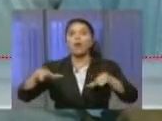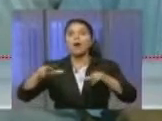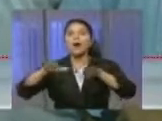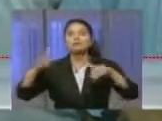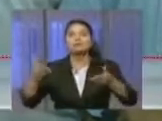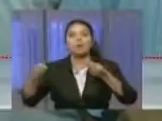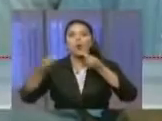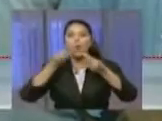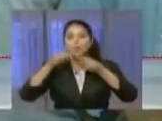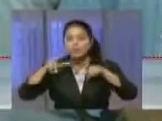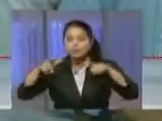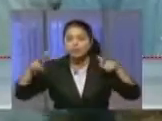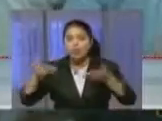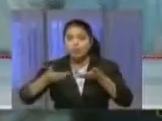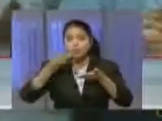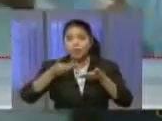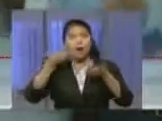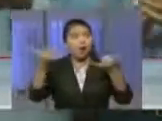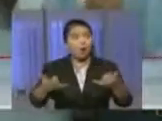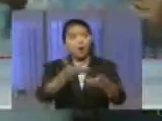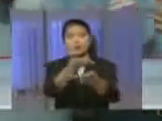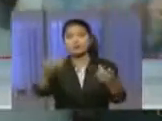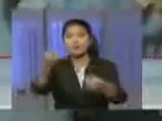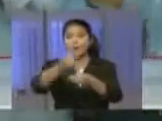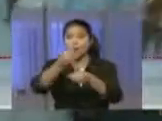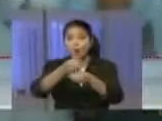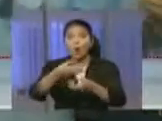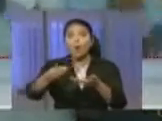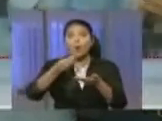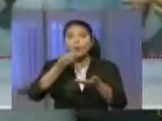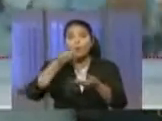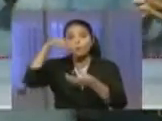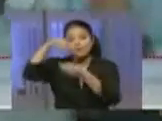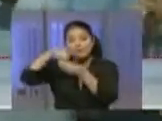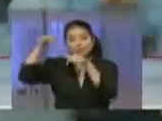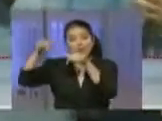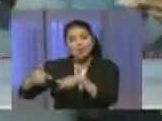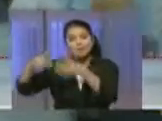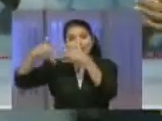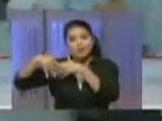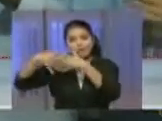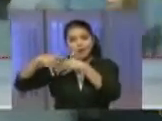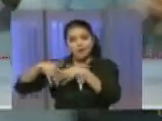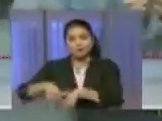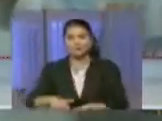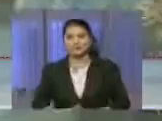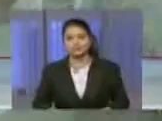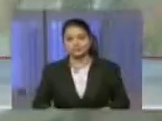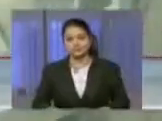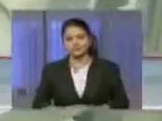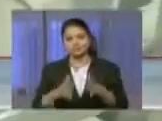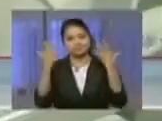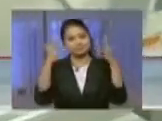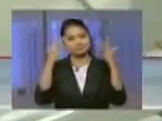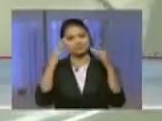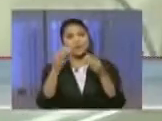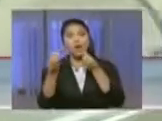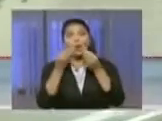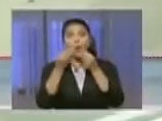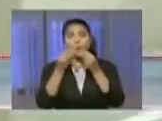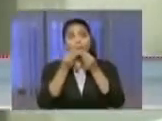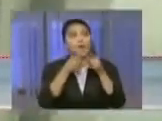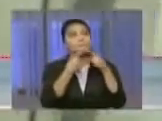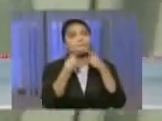día nuestros trabajadores están comiendo en la planta y un menú me decían